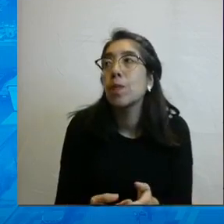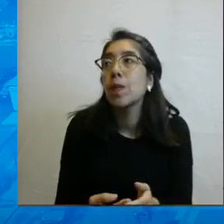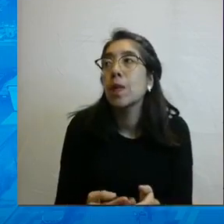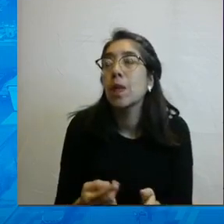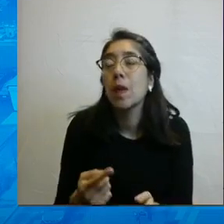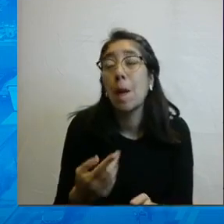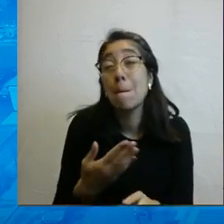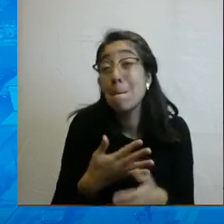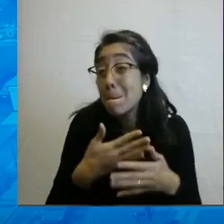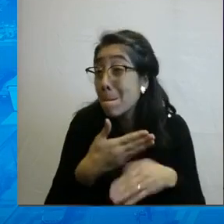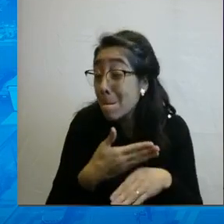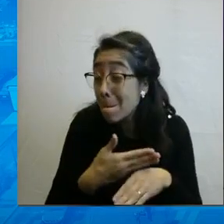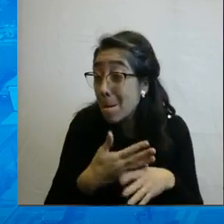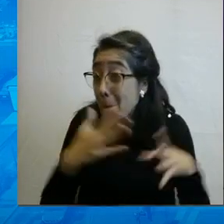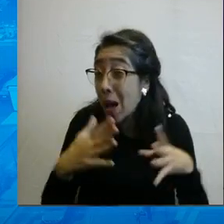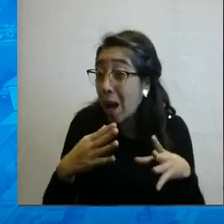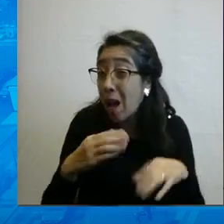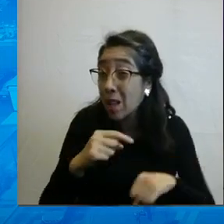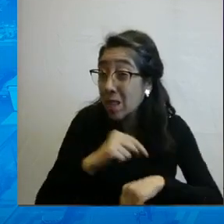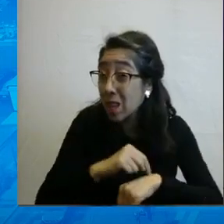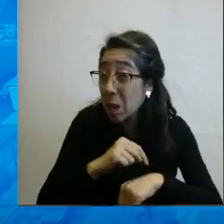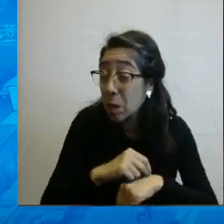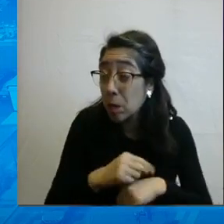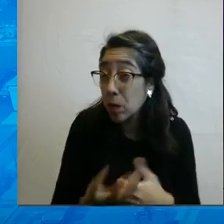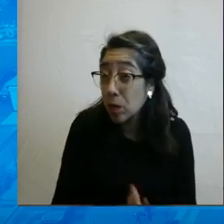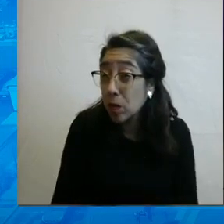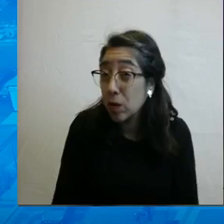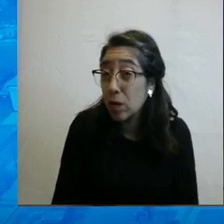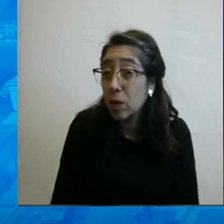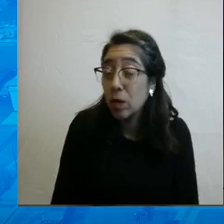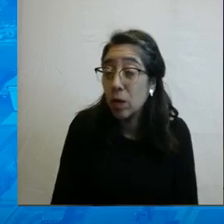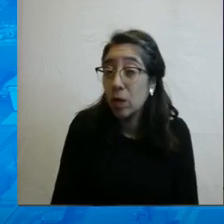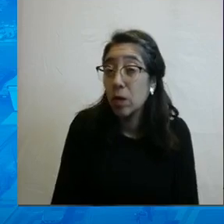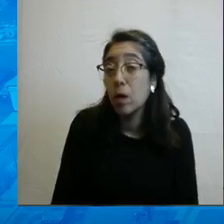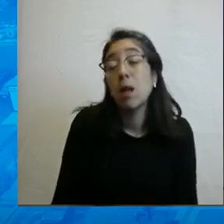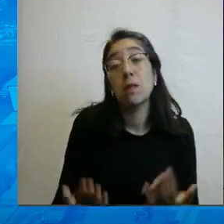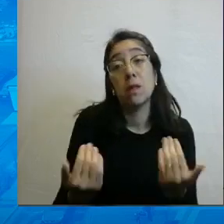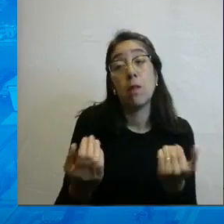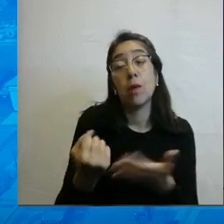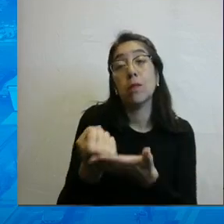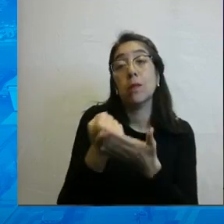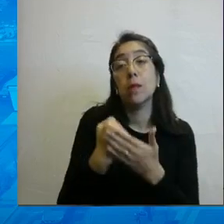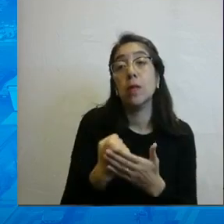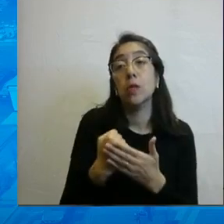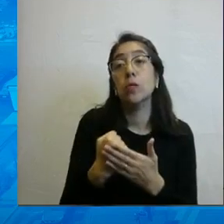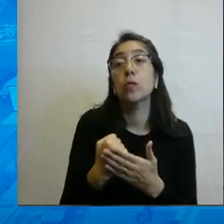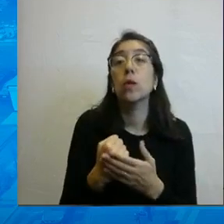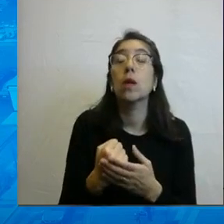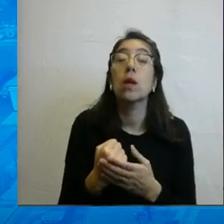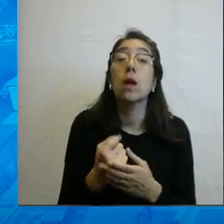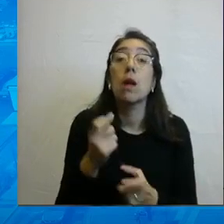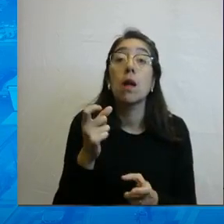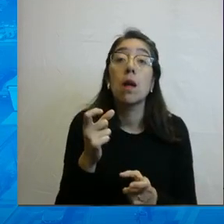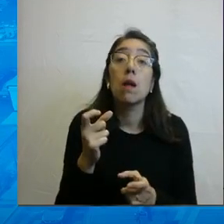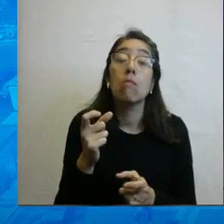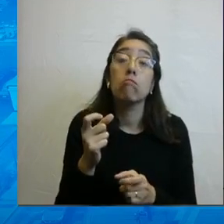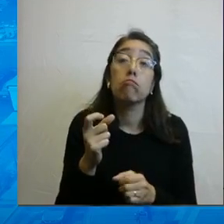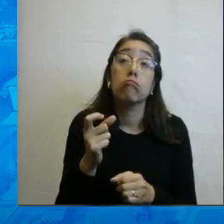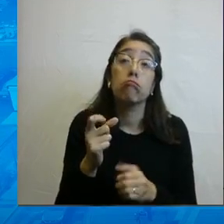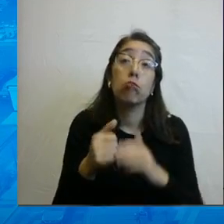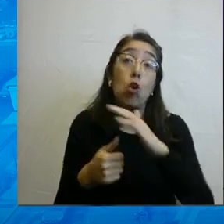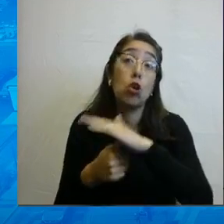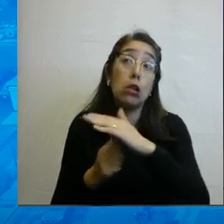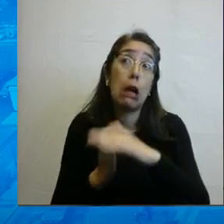a ser más tiempo. Queremos que ustedes nos ayuden en ese sentido, que vaya alguien a una comisión a revisar,